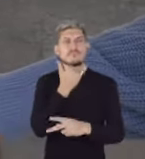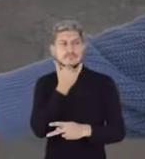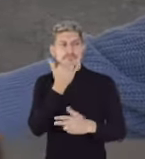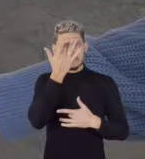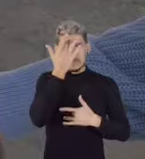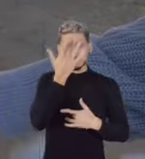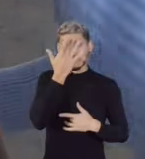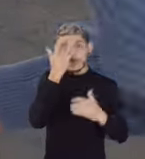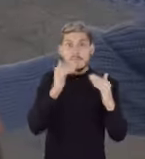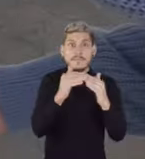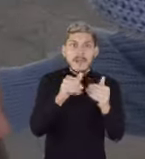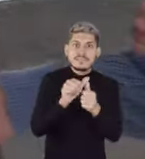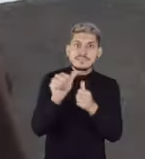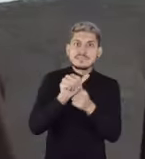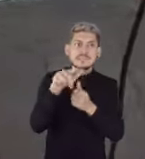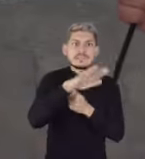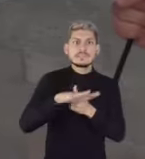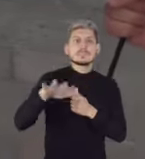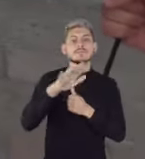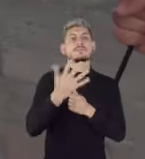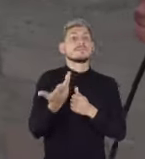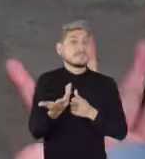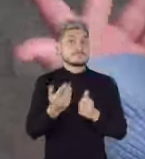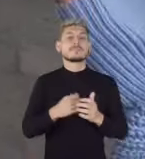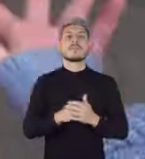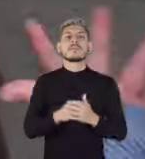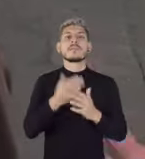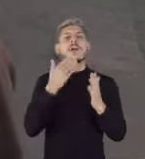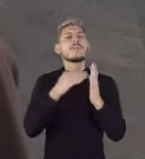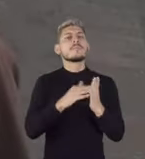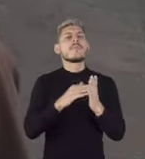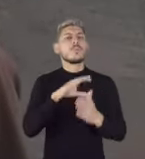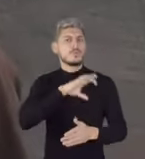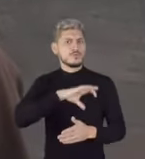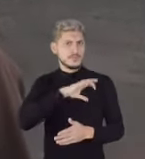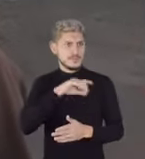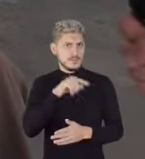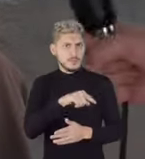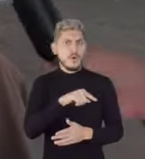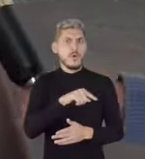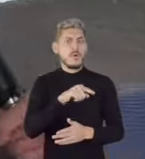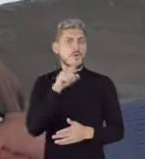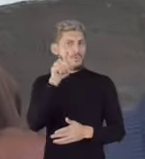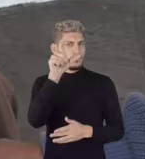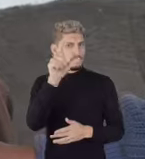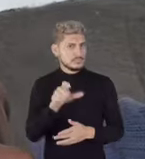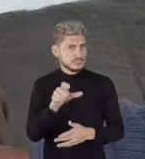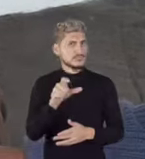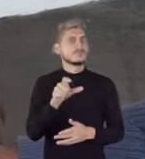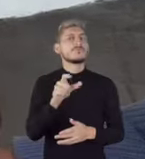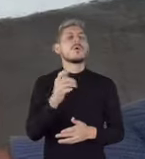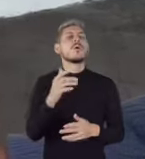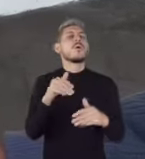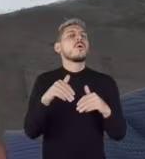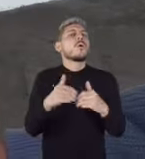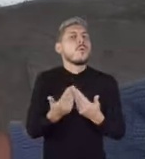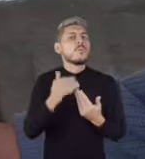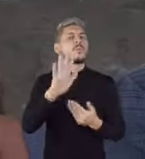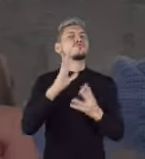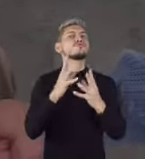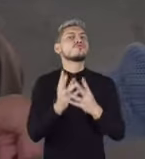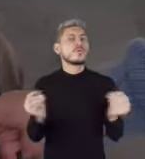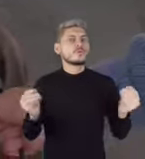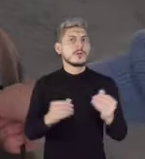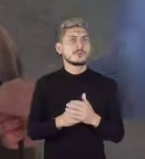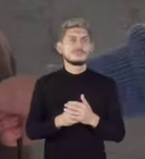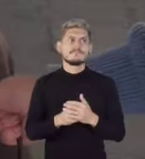que viven alrededor de ellas. Si formara parte del municipio, ¿qué soluciones tomaría? Bueno,